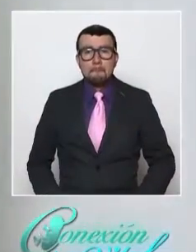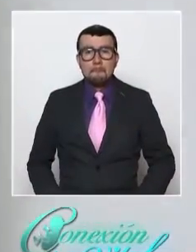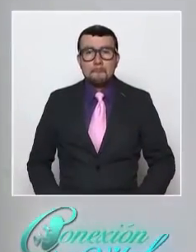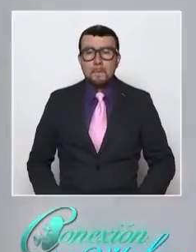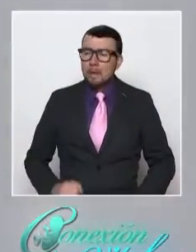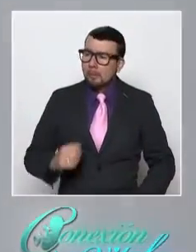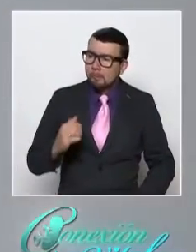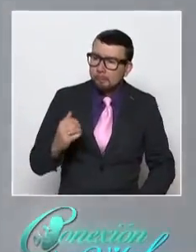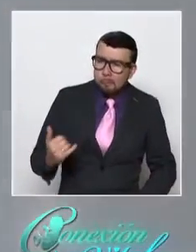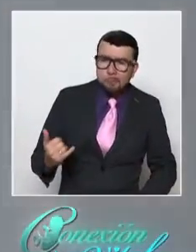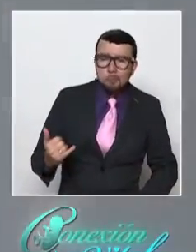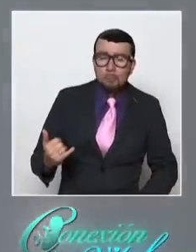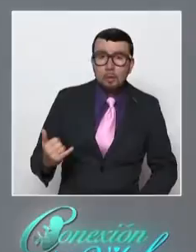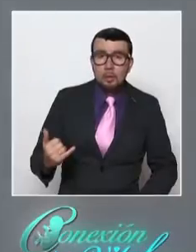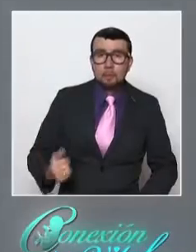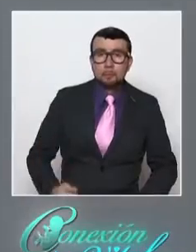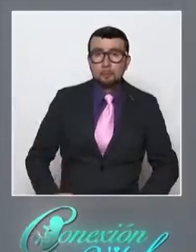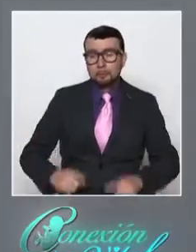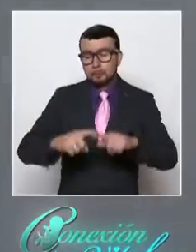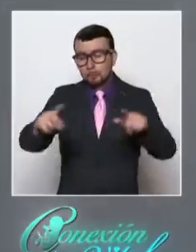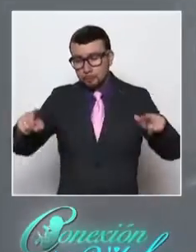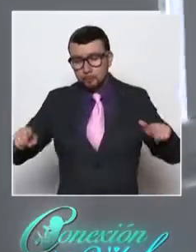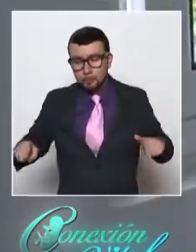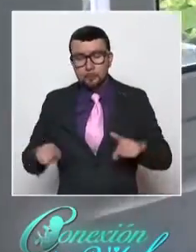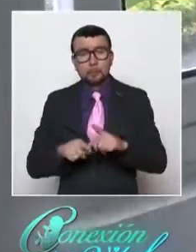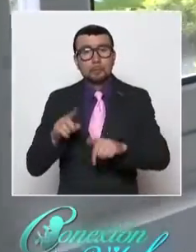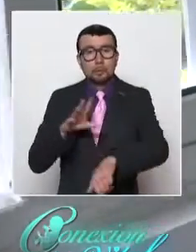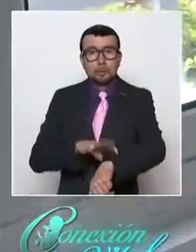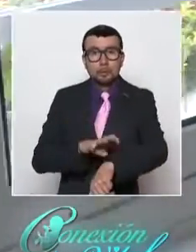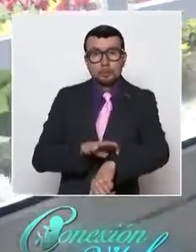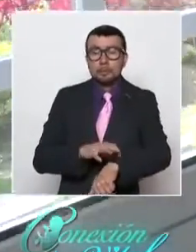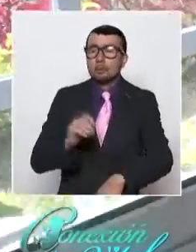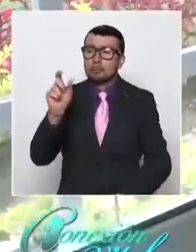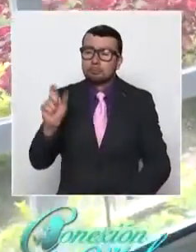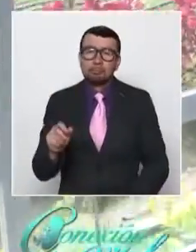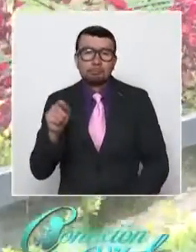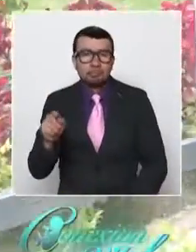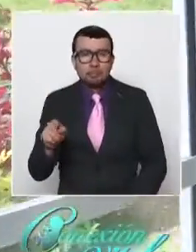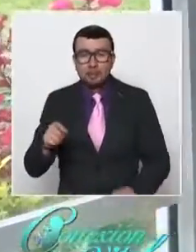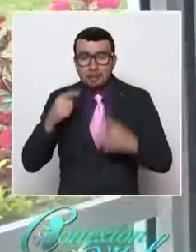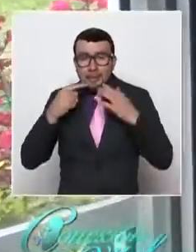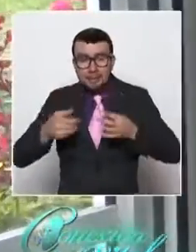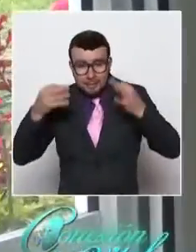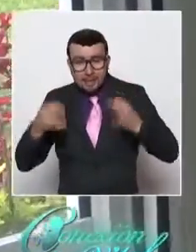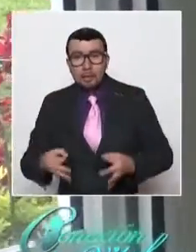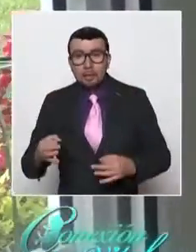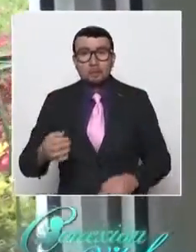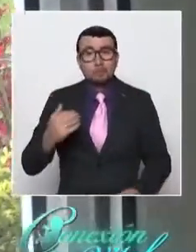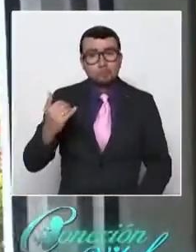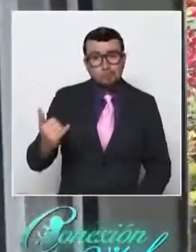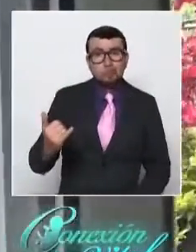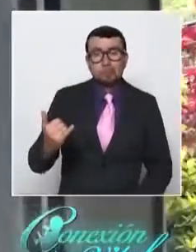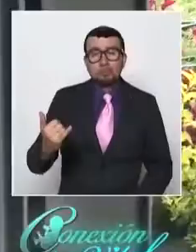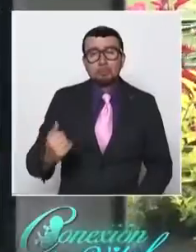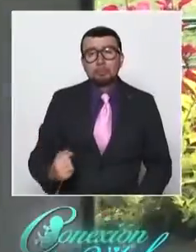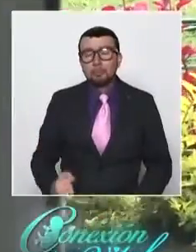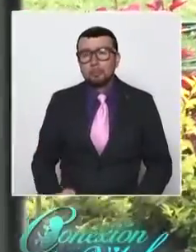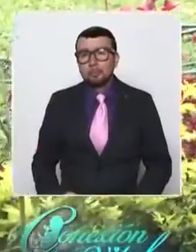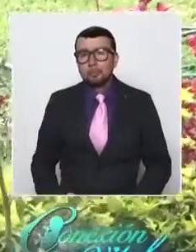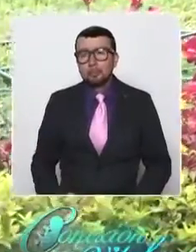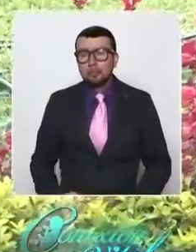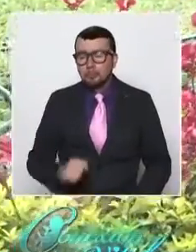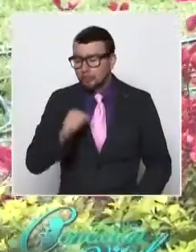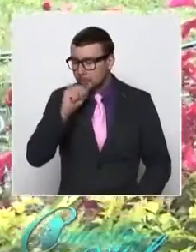Unos consultorios donde la persona con toda seguridad va